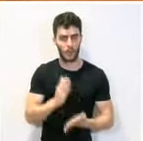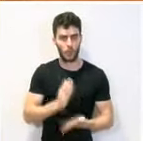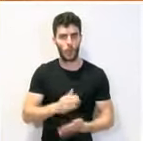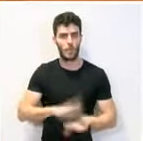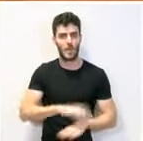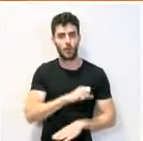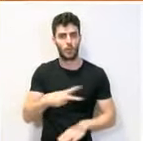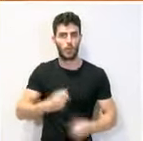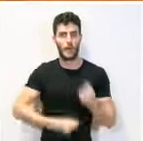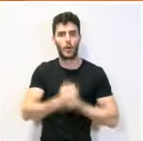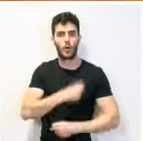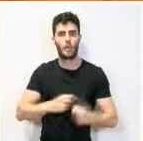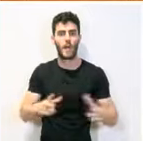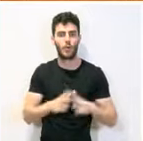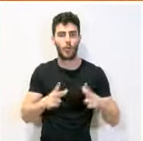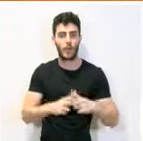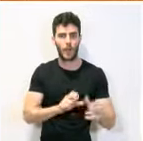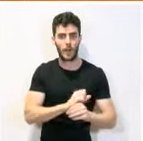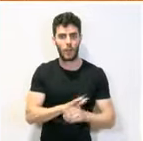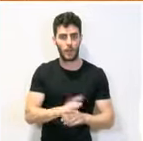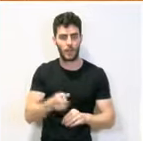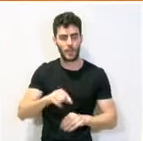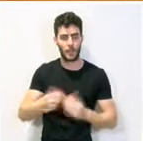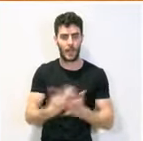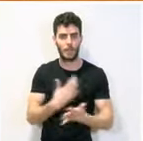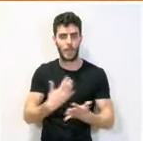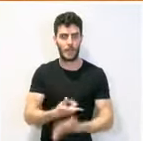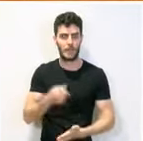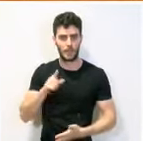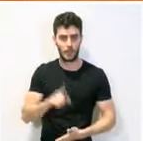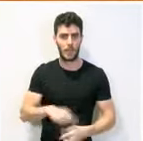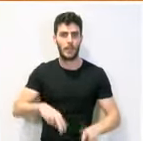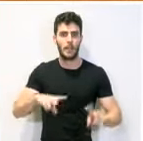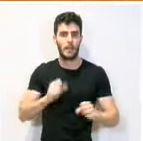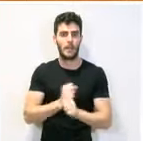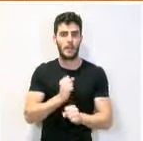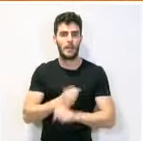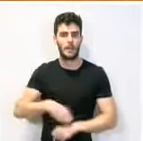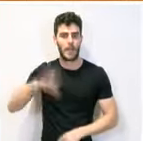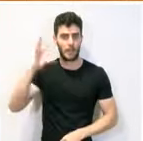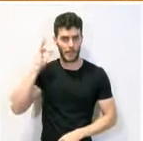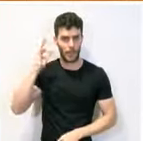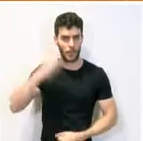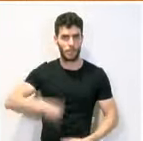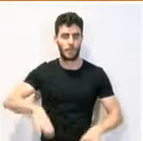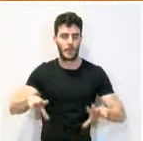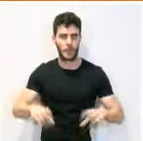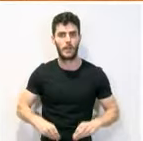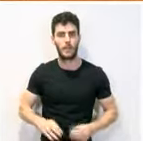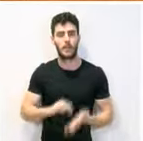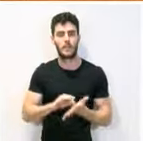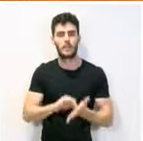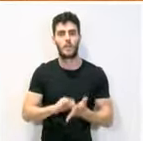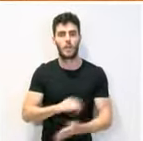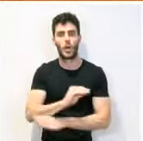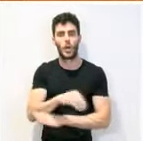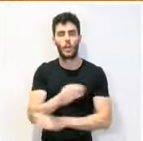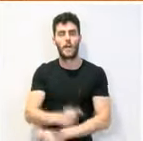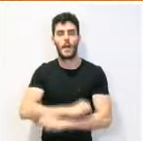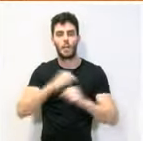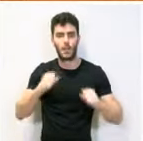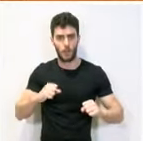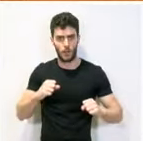consecuencias económicas y sociales de la COVID y nos explicaba también cómo las trabajadoras que asumen el servicio de cuidar a los